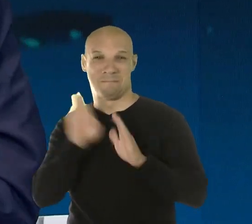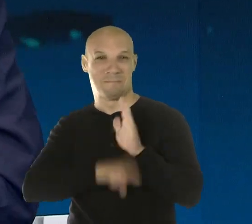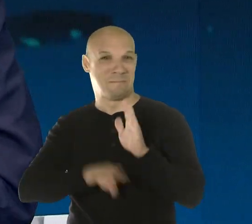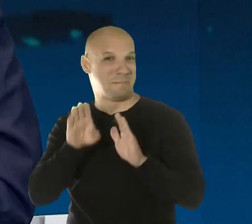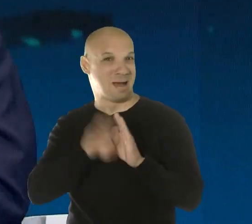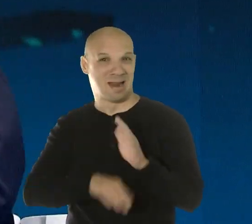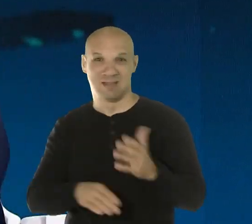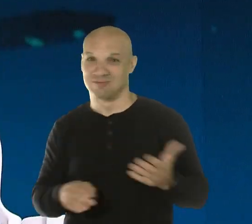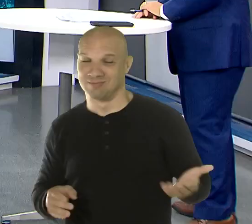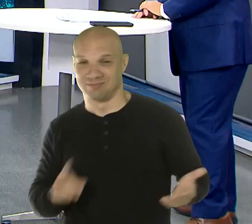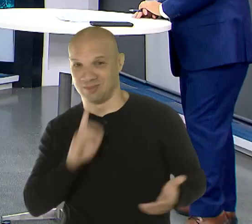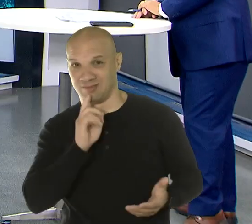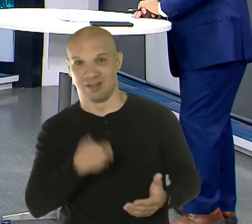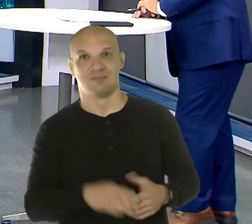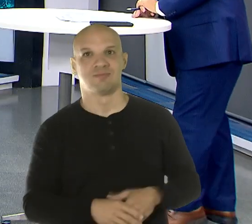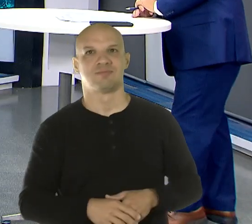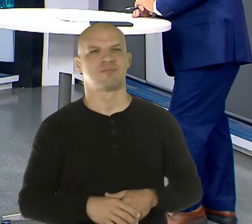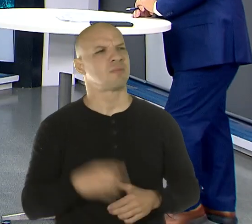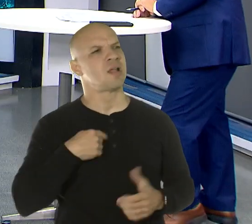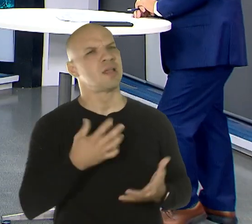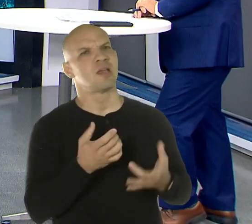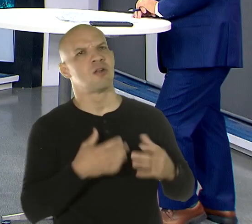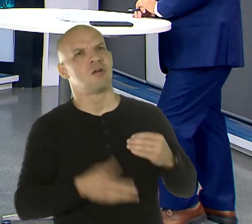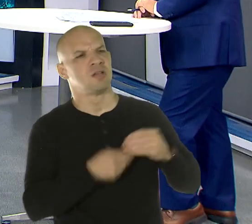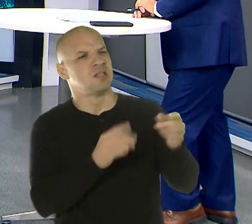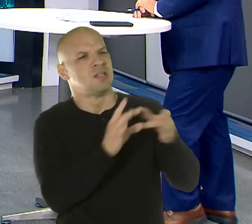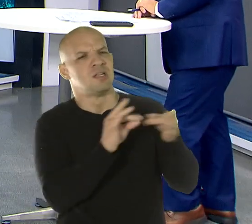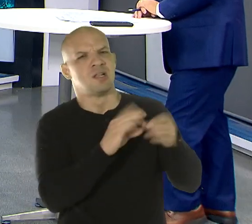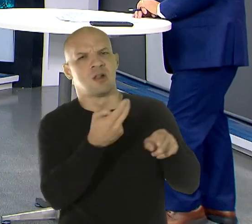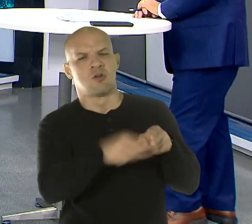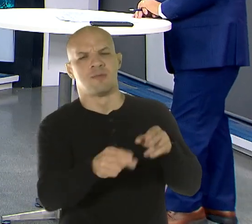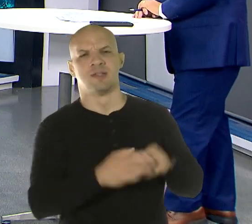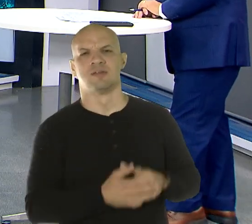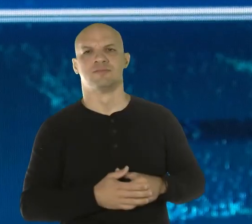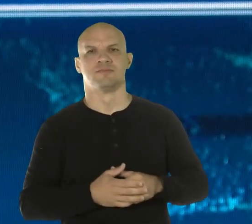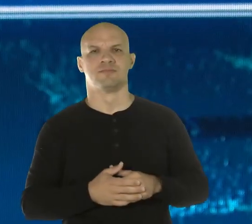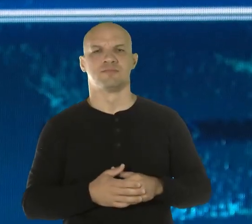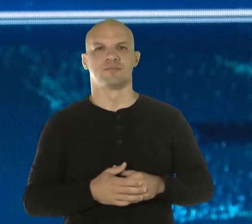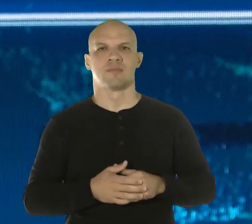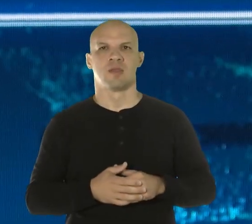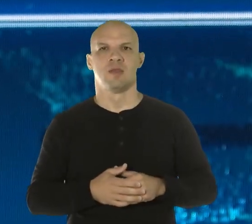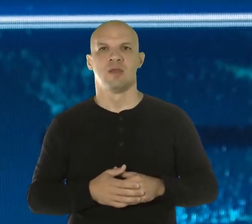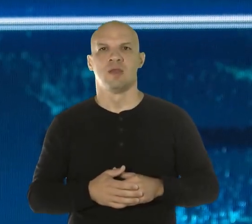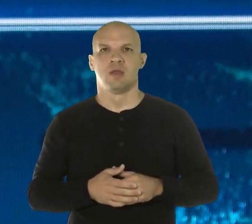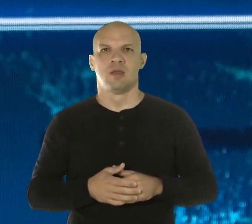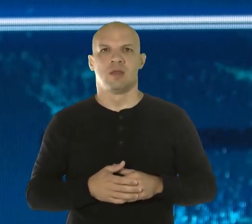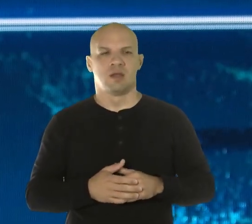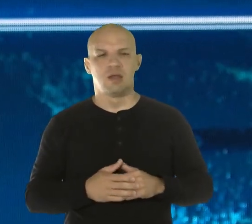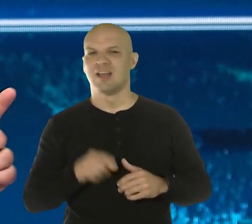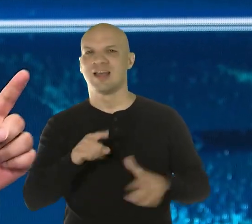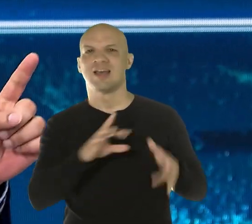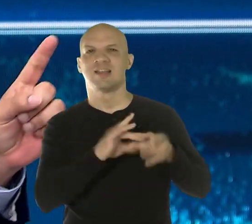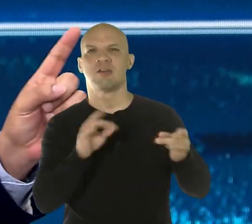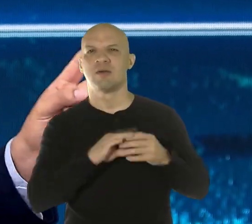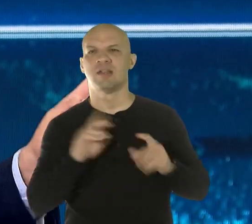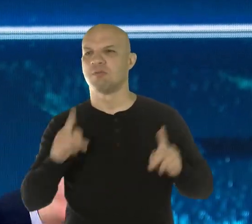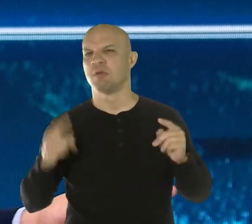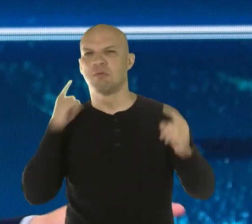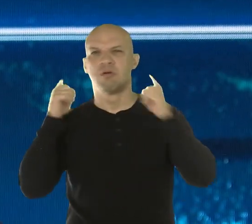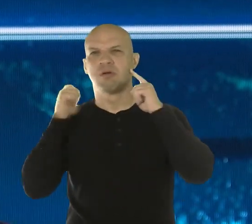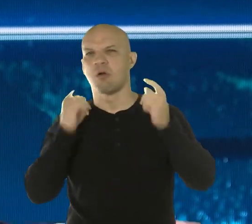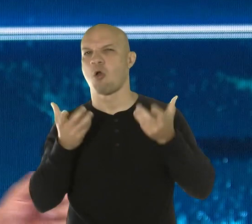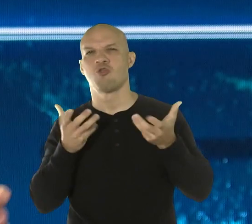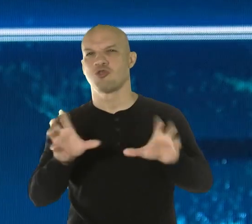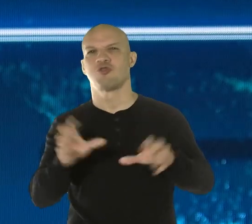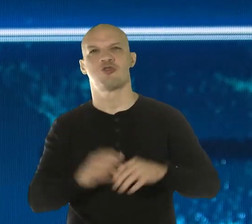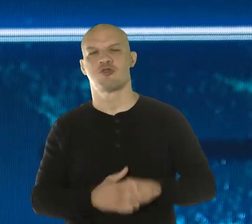porque obviamente déjame hacer un breve comentario que yo creo que es el comentario que nadie quiere escuchar.